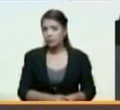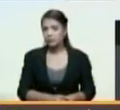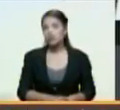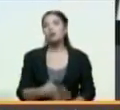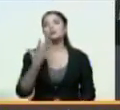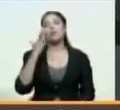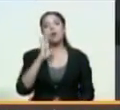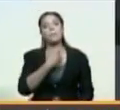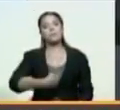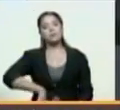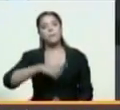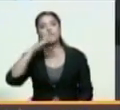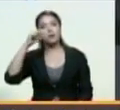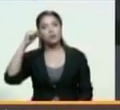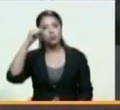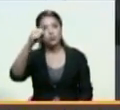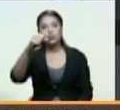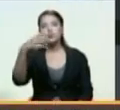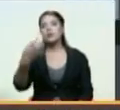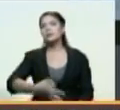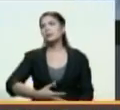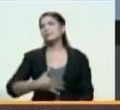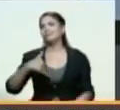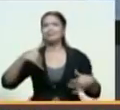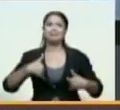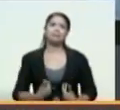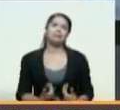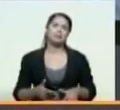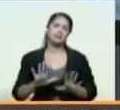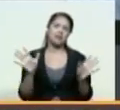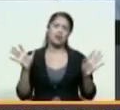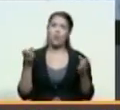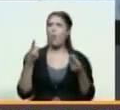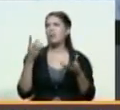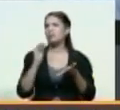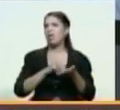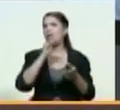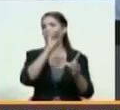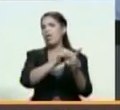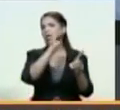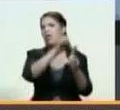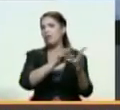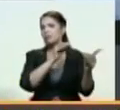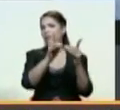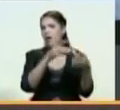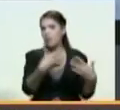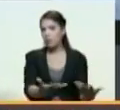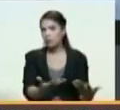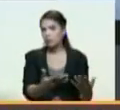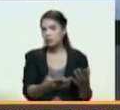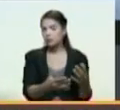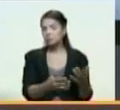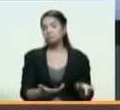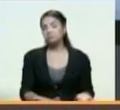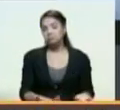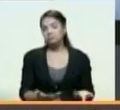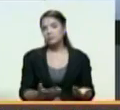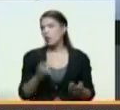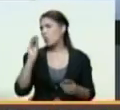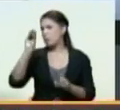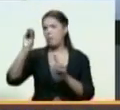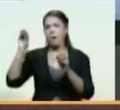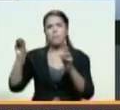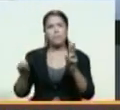presidente Nicolás Maduro se ha cansado, ¿no? Yo perdí la cuenta de cuántas veces ha llamado al diálogo con el presidente de los Estados Unidos y con todos los